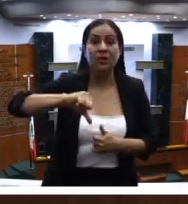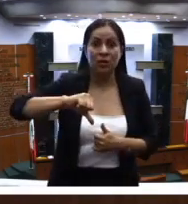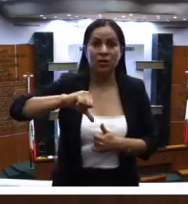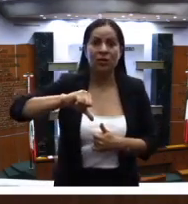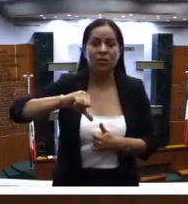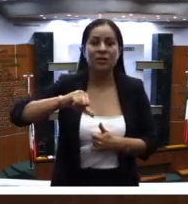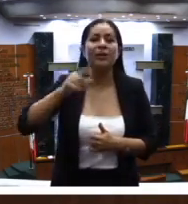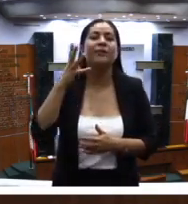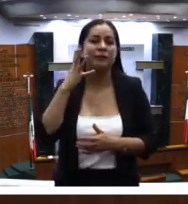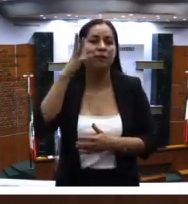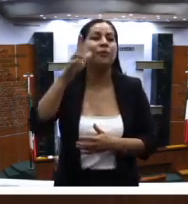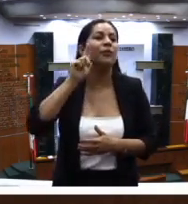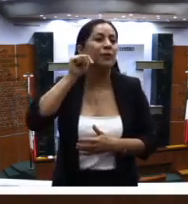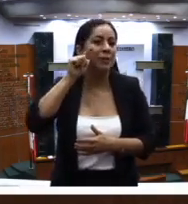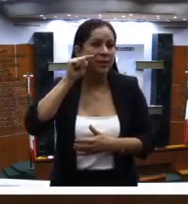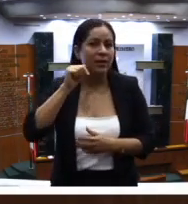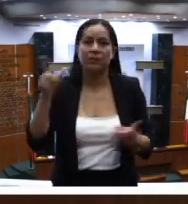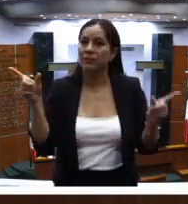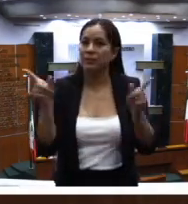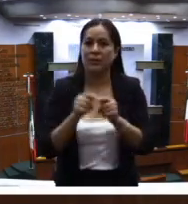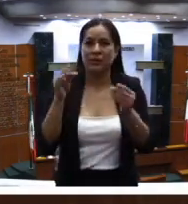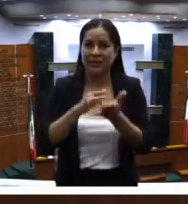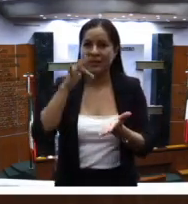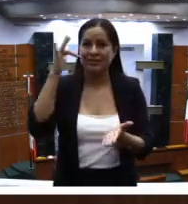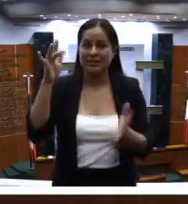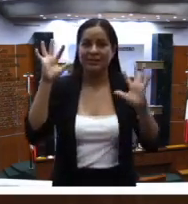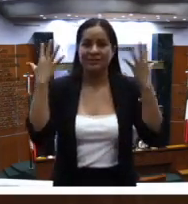es el futuro de mañana es cuánto gracias